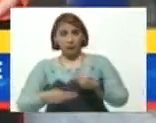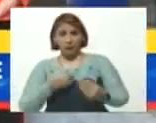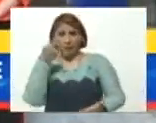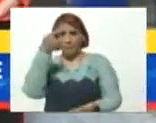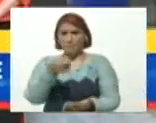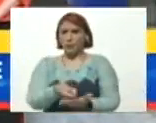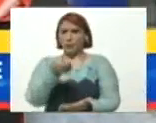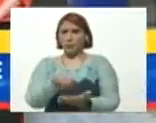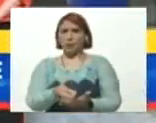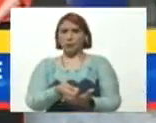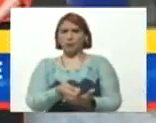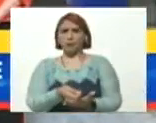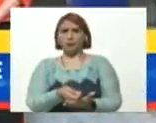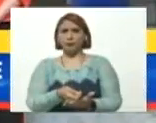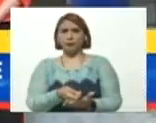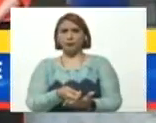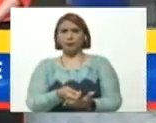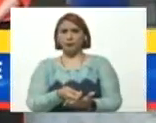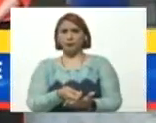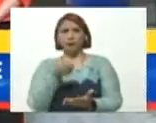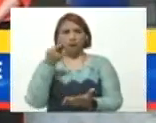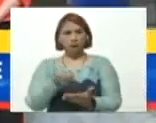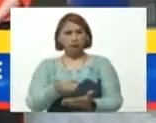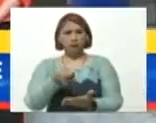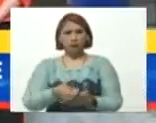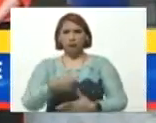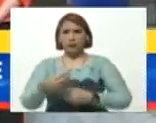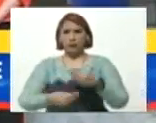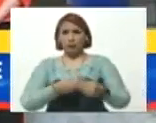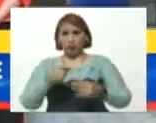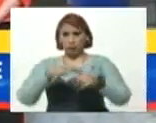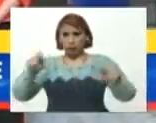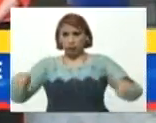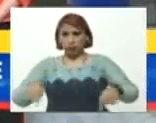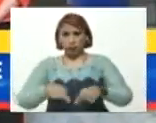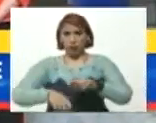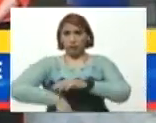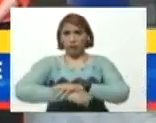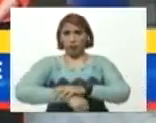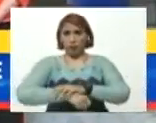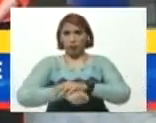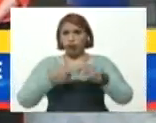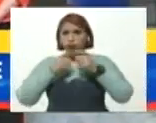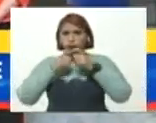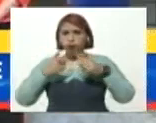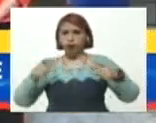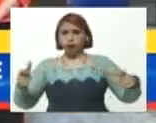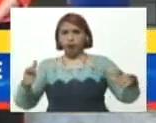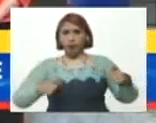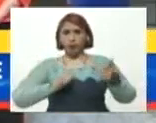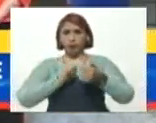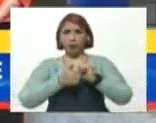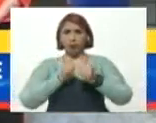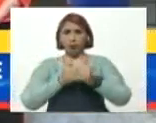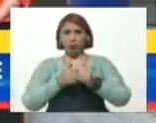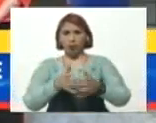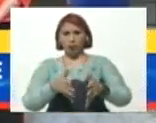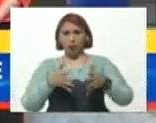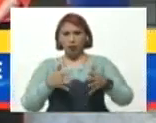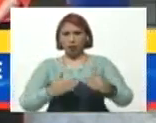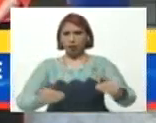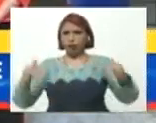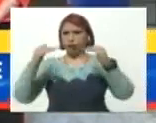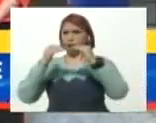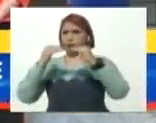inversión. La inversión que se hace en canchas de fútbol y en masificación del deporte es ganar-ganar para